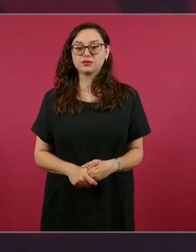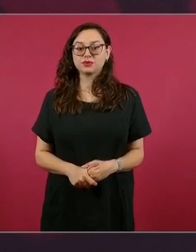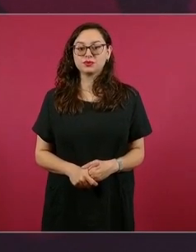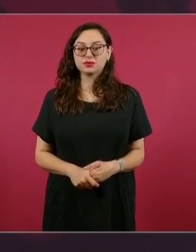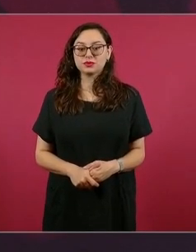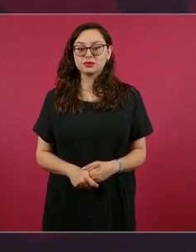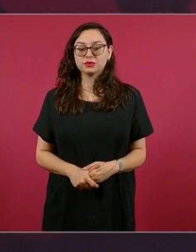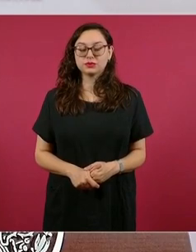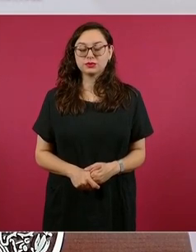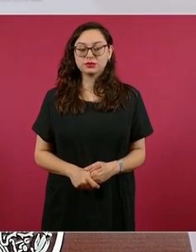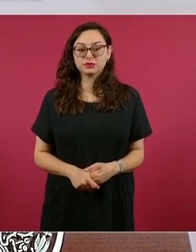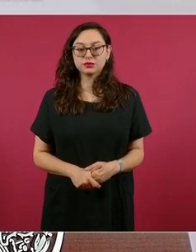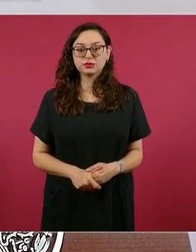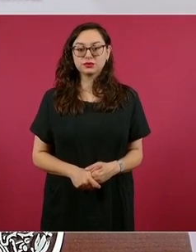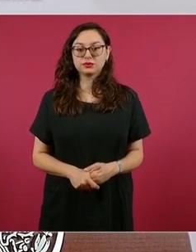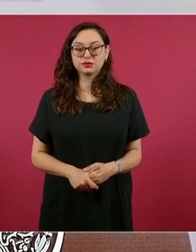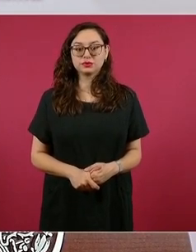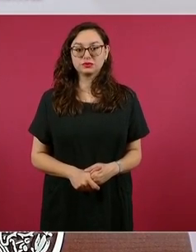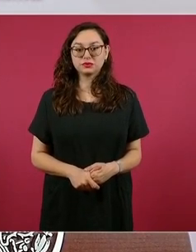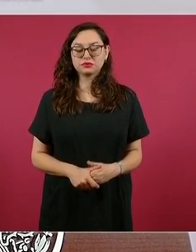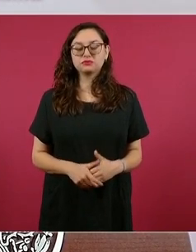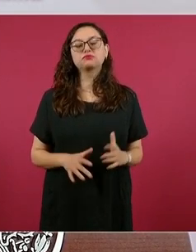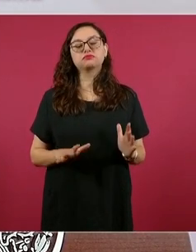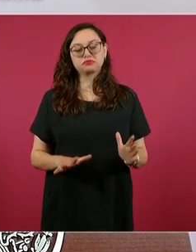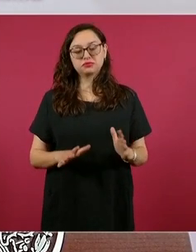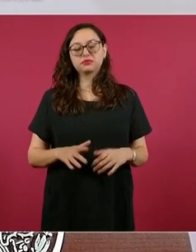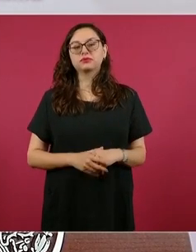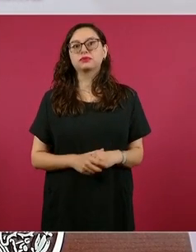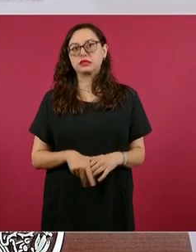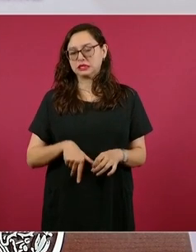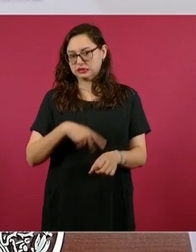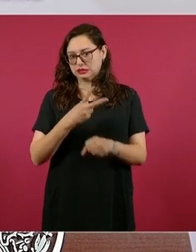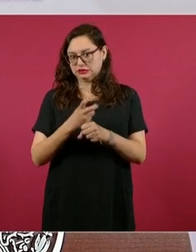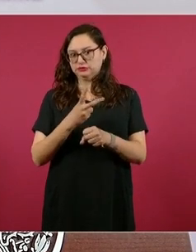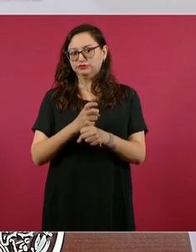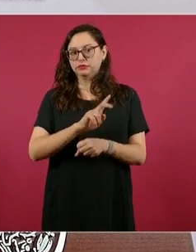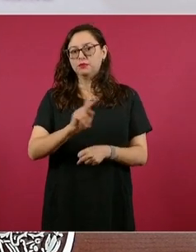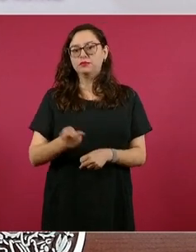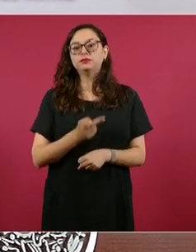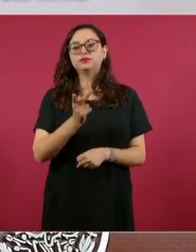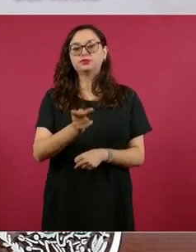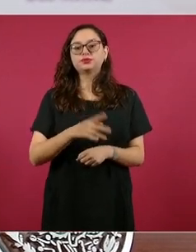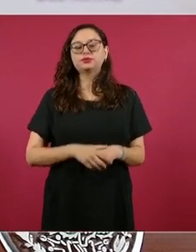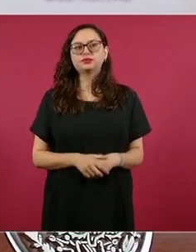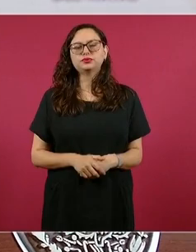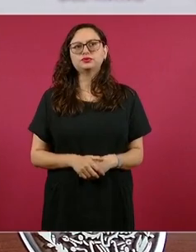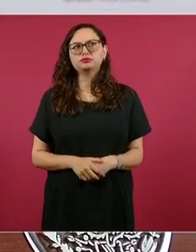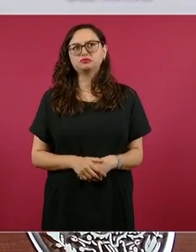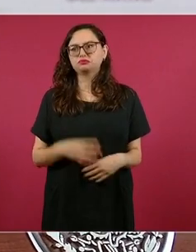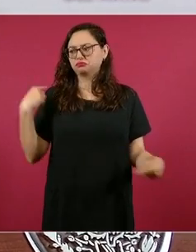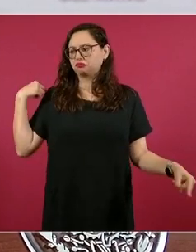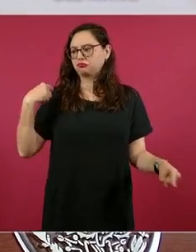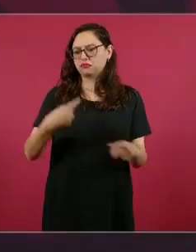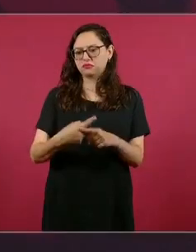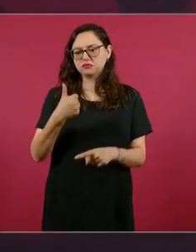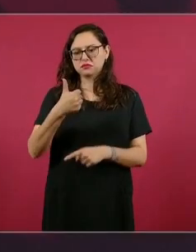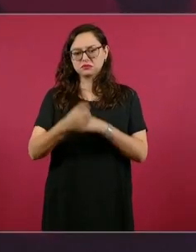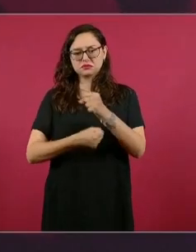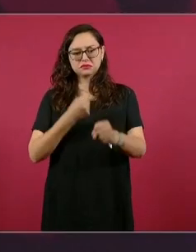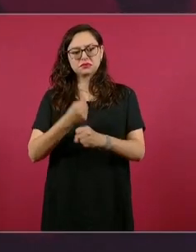Ha sido muy buena la participación de la iniciativa privada, del sector privado.